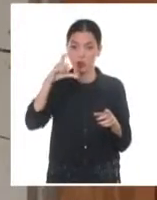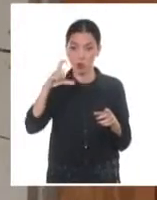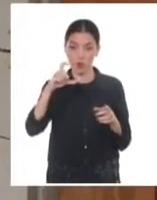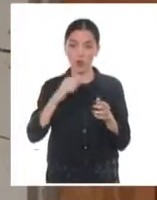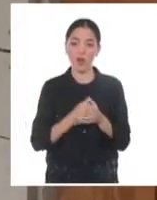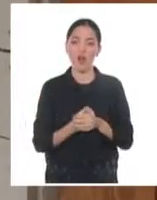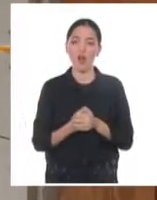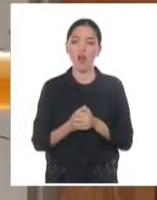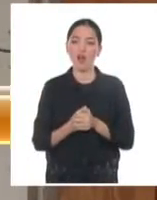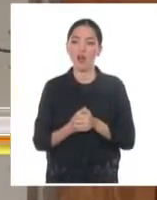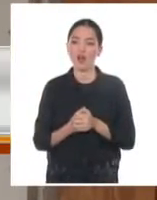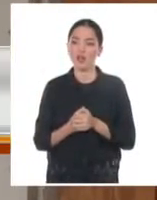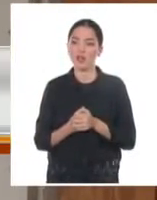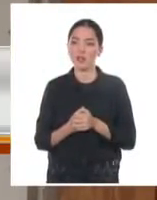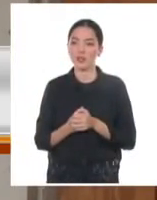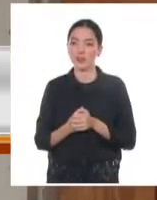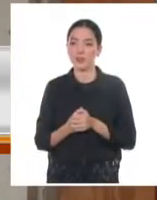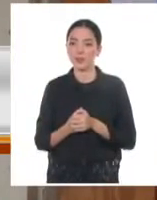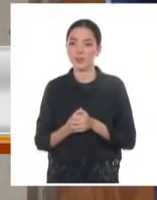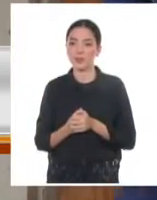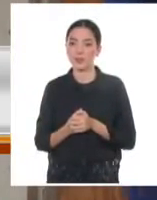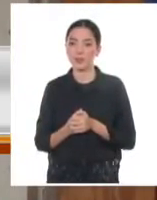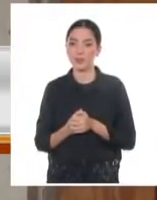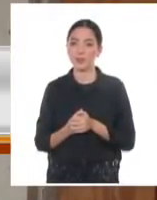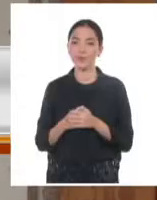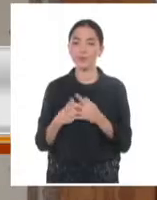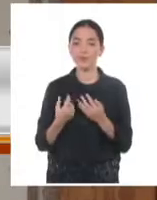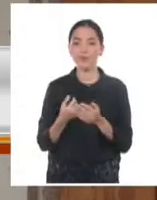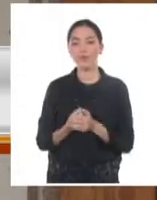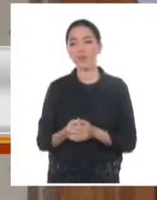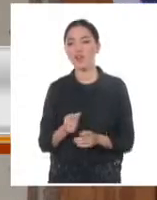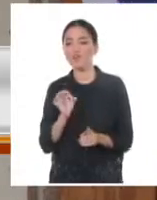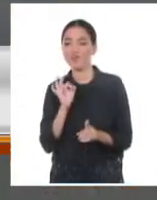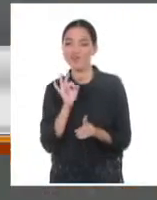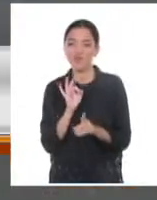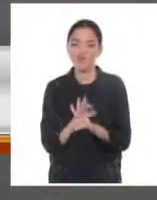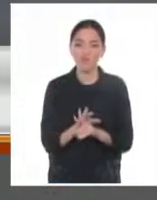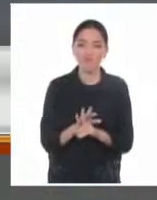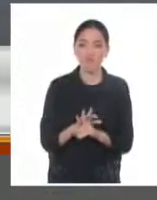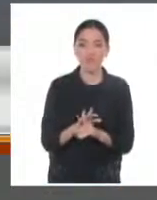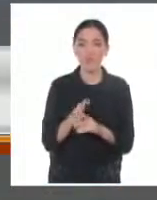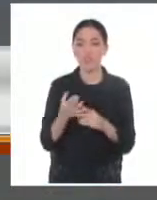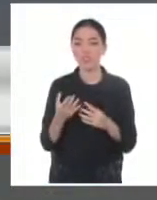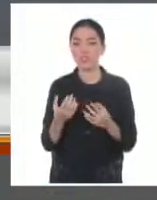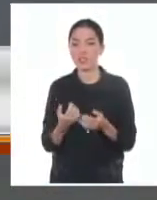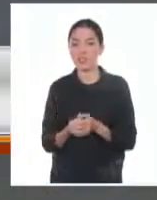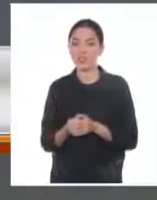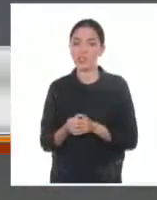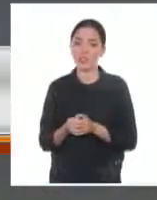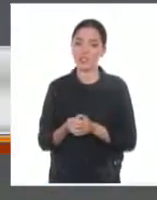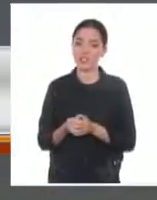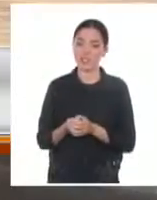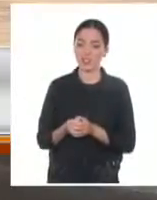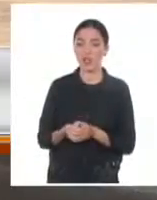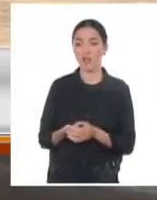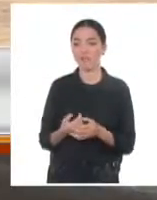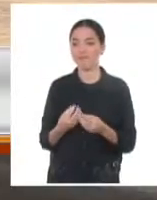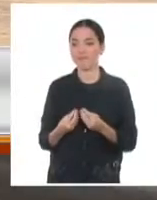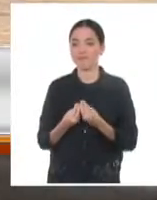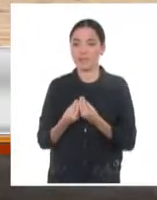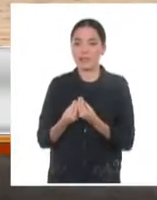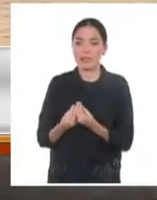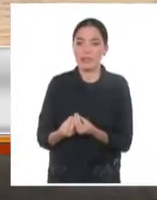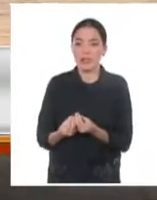centenario, que también expresó que recibía en ese momento de las manos de Martí la bandera de la